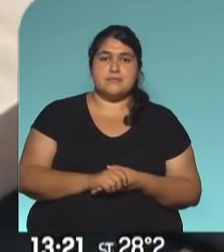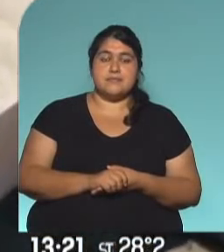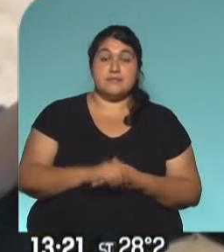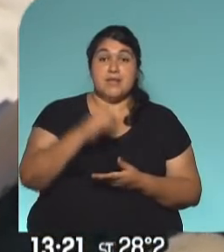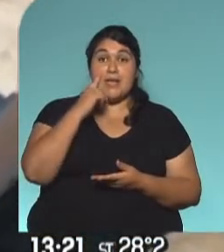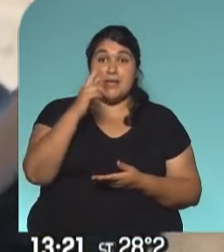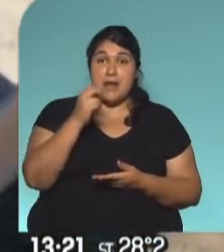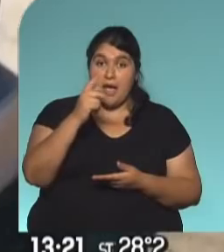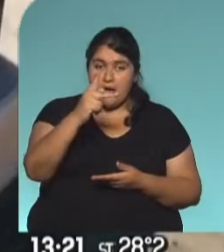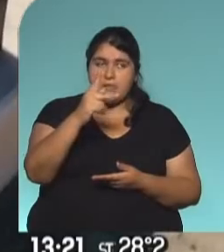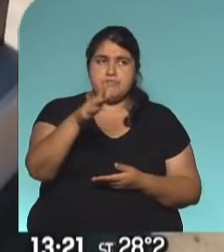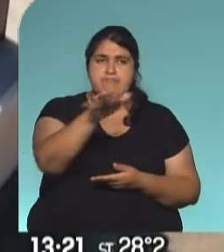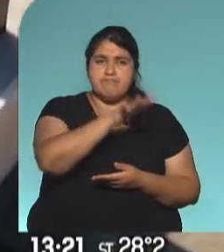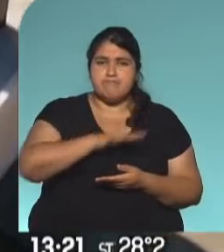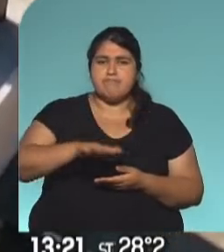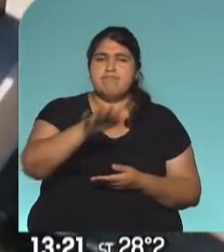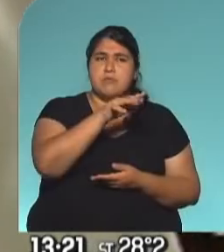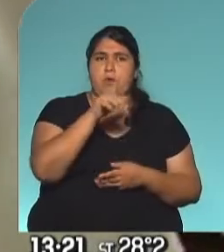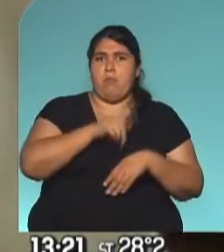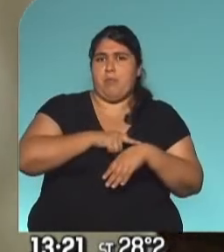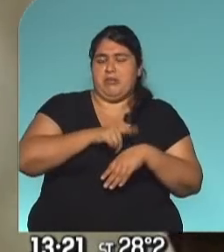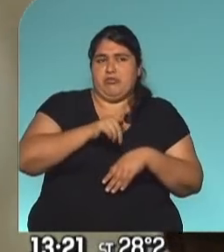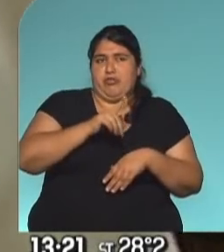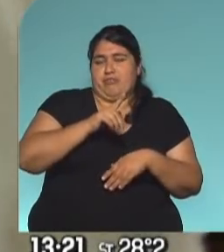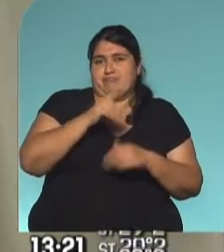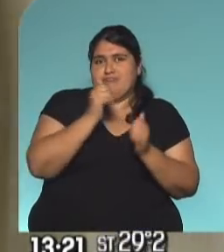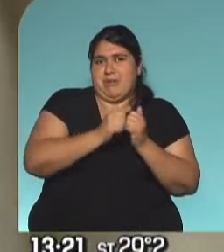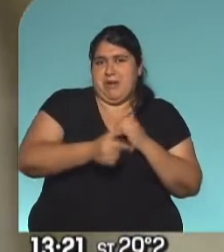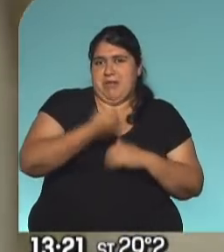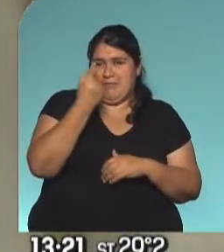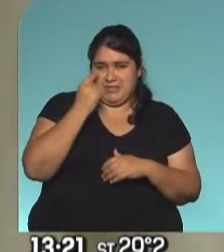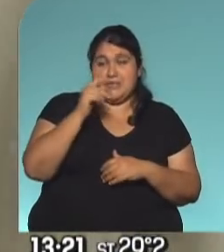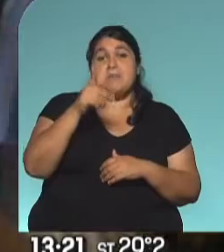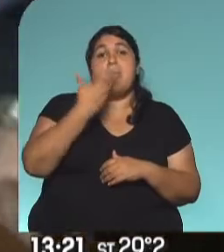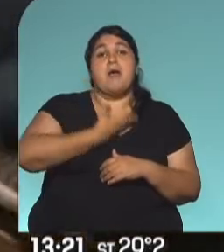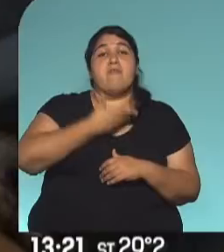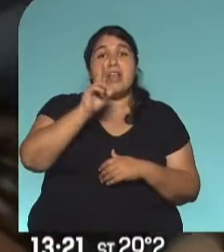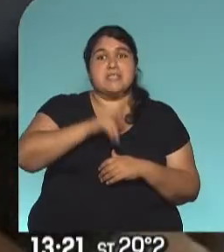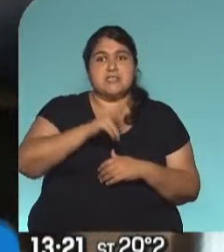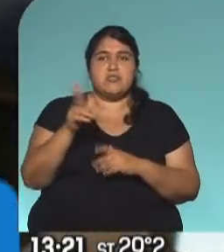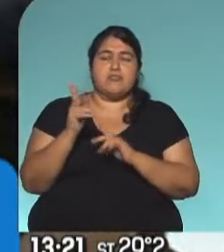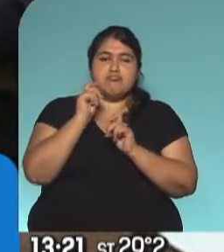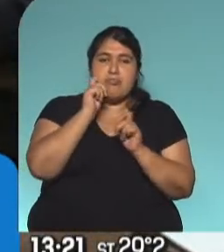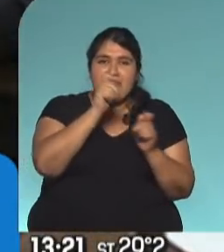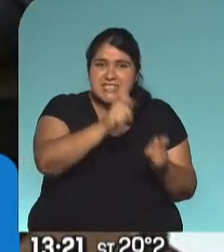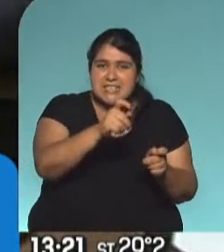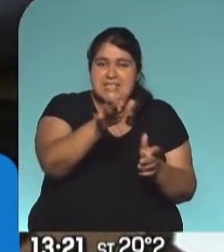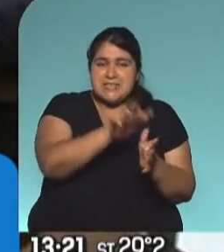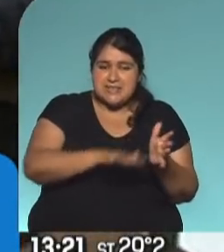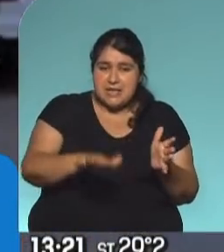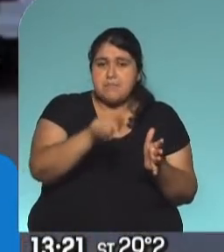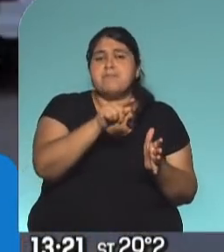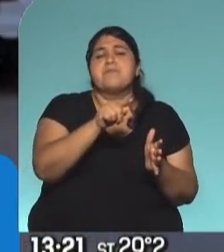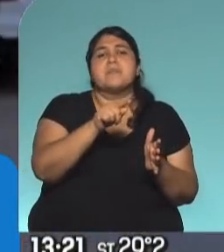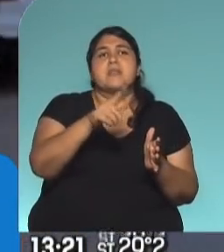Irak será el escenario de un acontecimiento histórico, la visita del Papa Francisco, la primera de un pontífice a este país